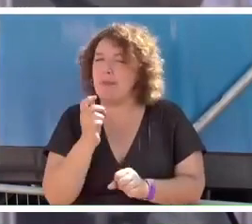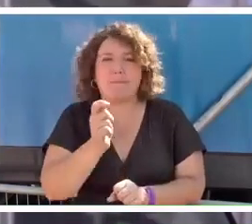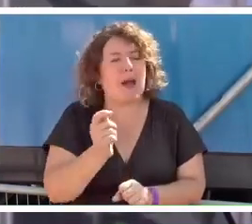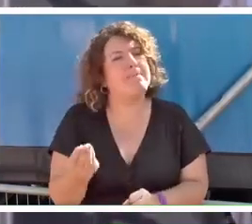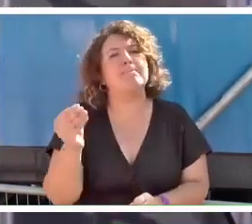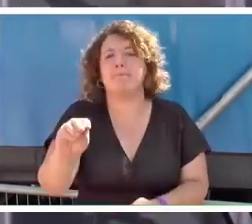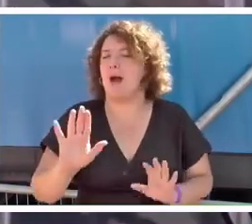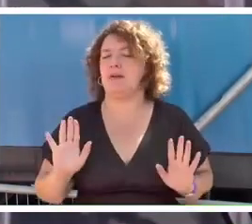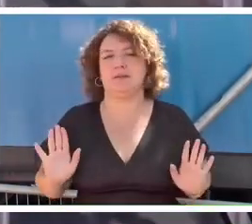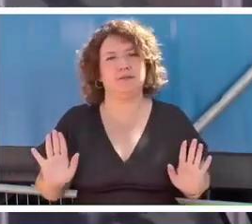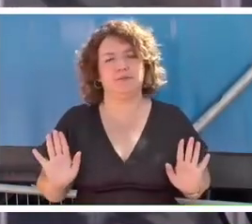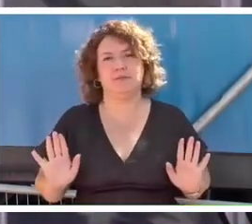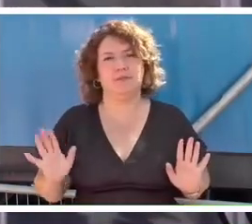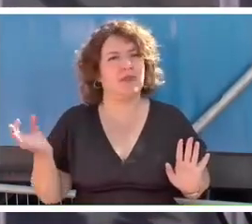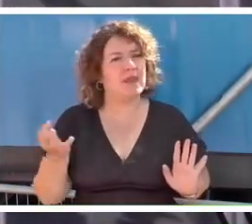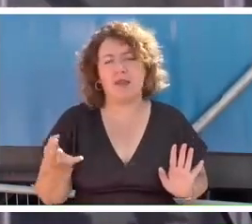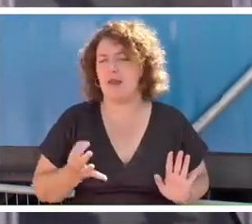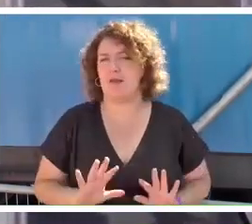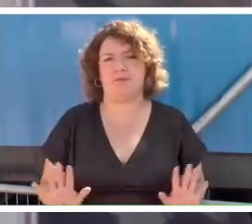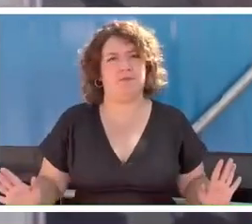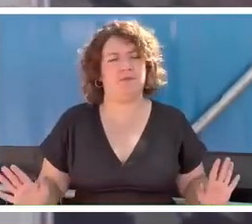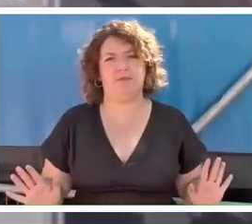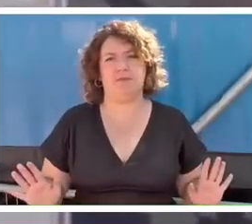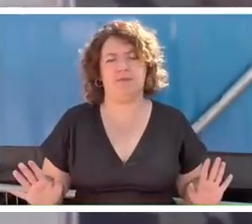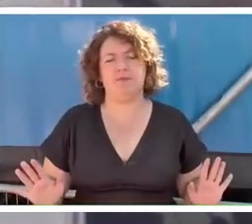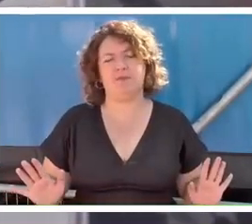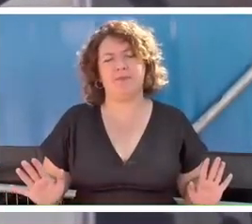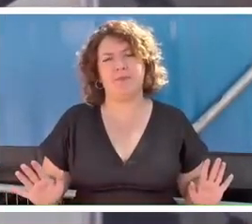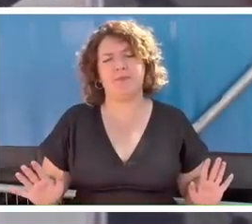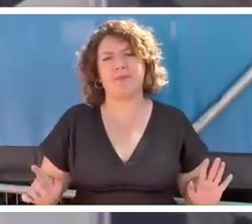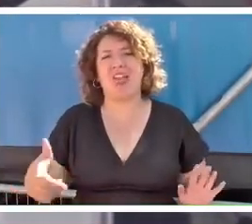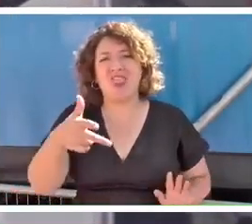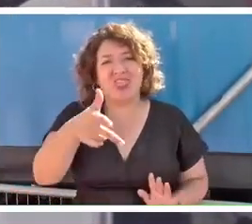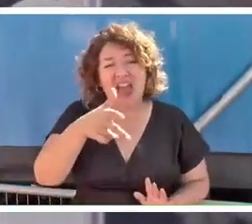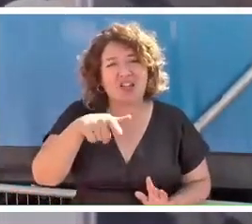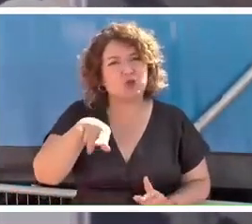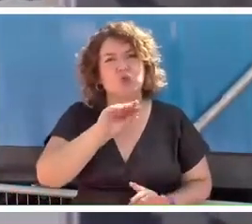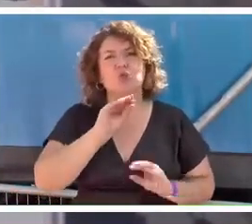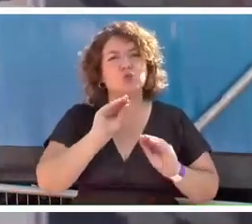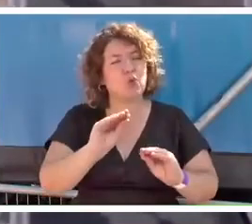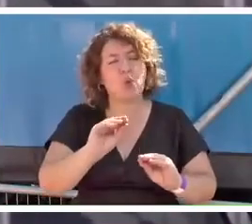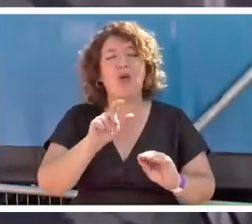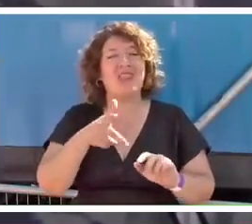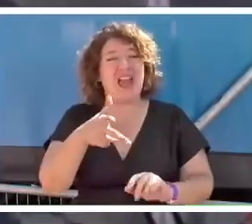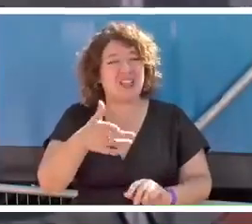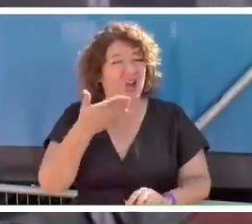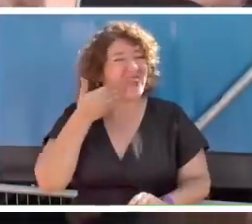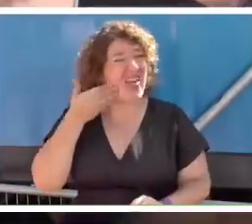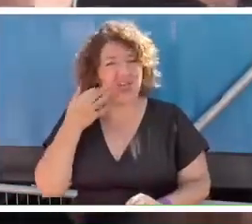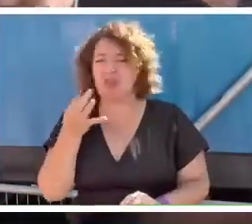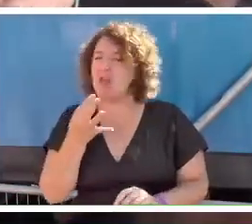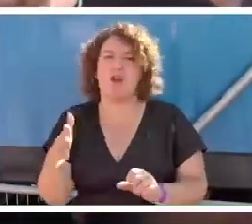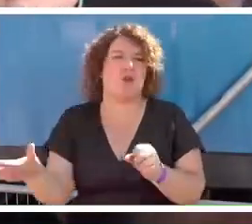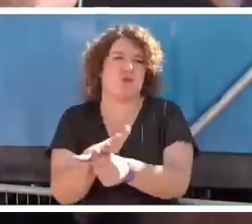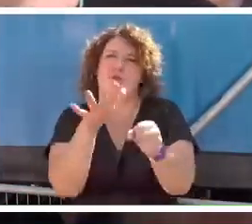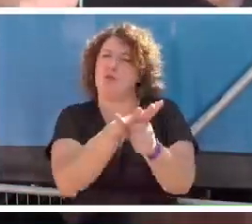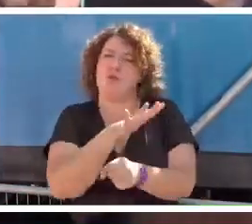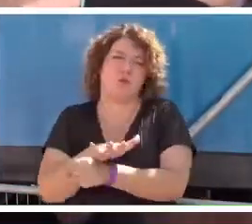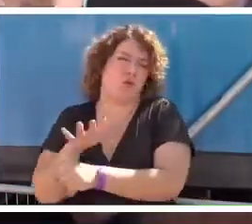que pagarles más. Hay que garantizar derechos decentes en el mundo del